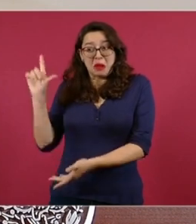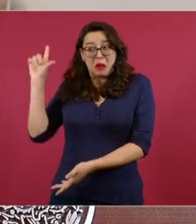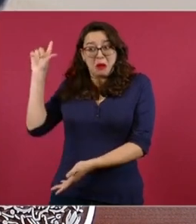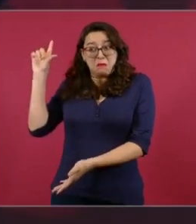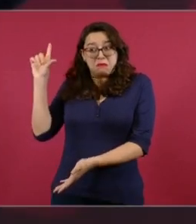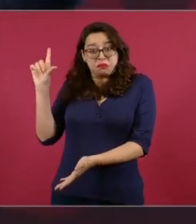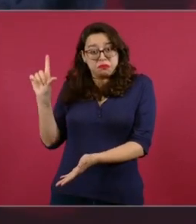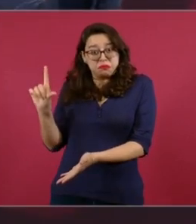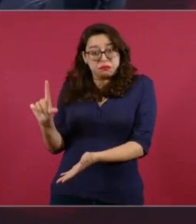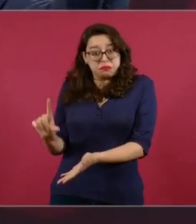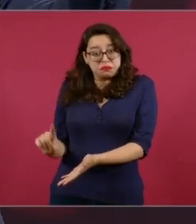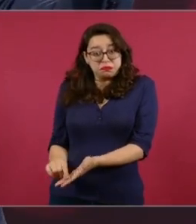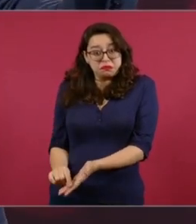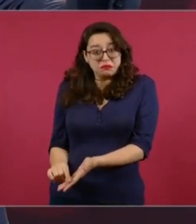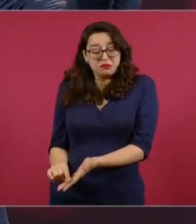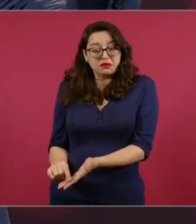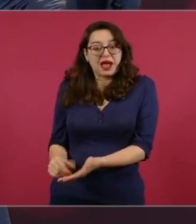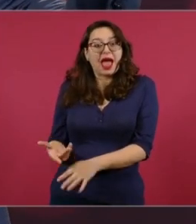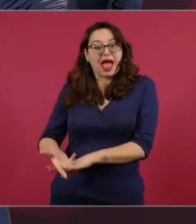De 50